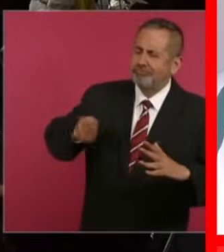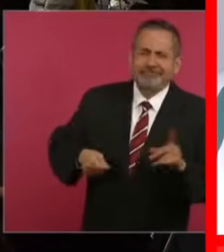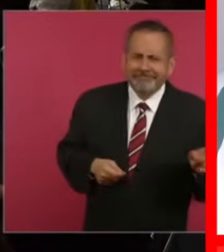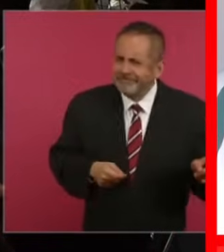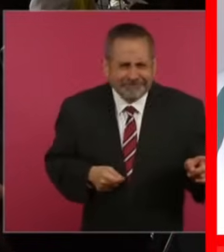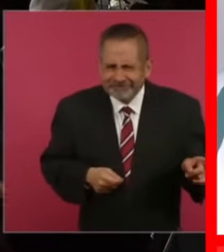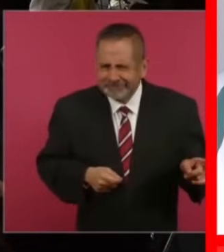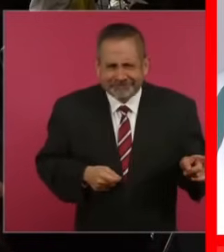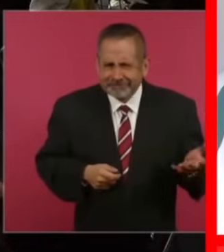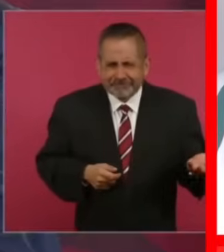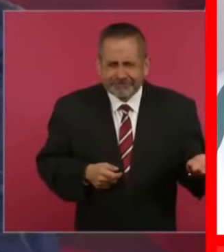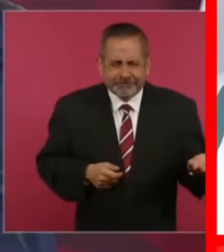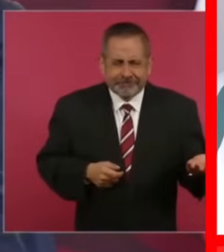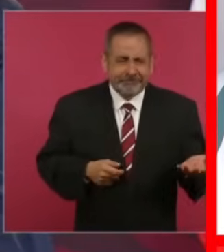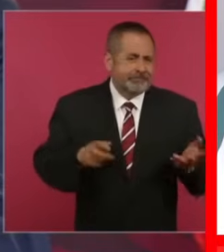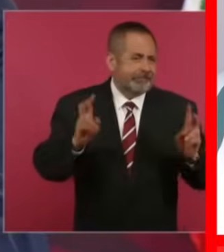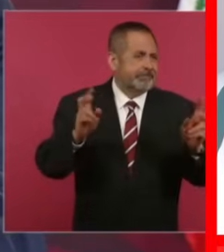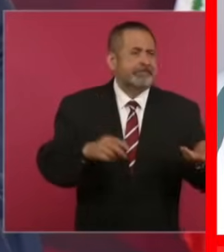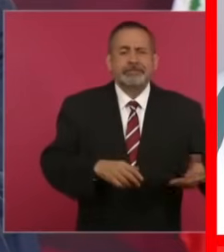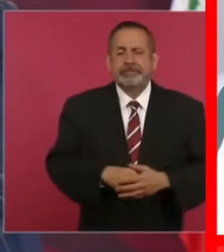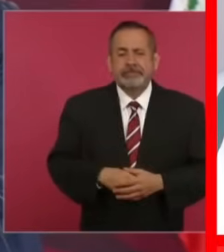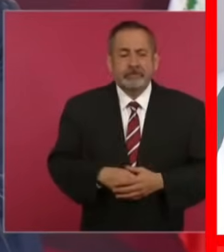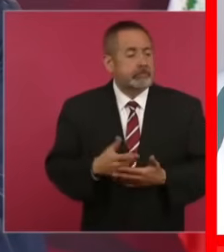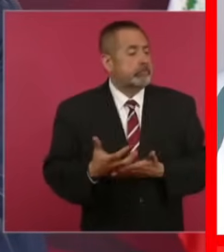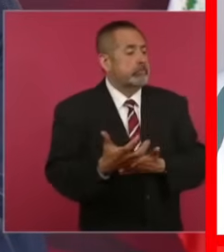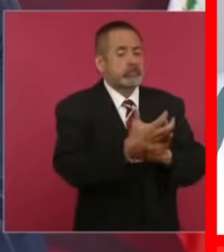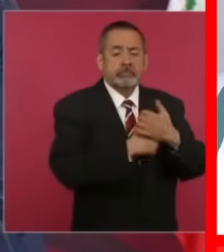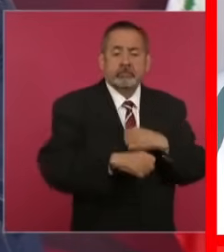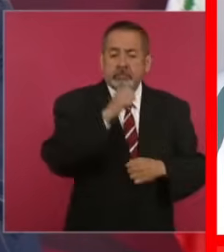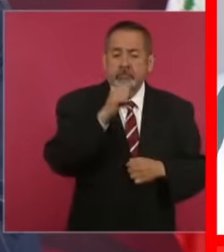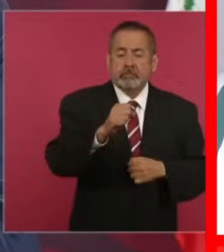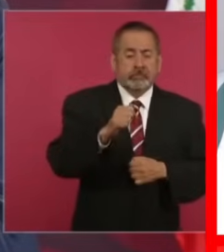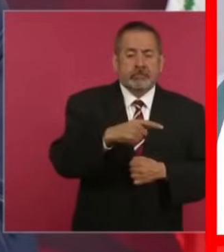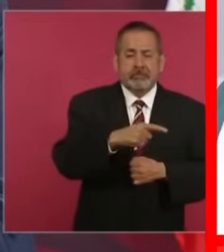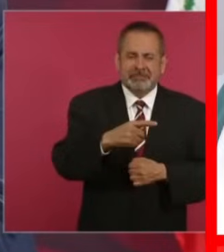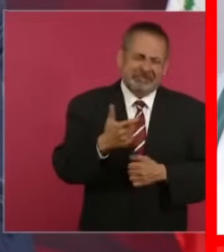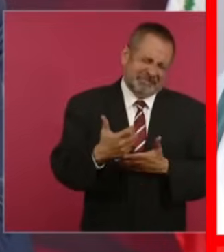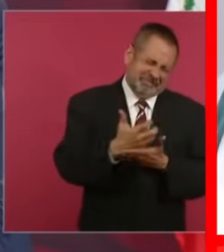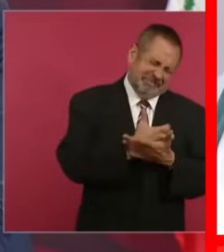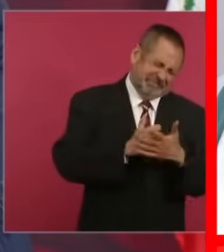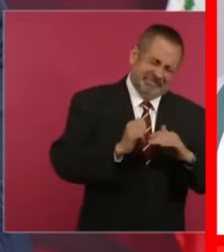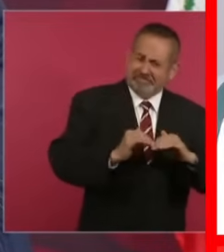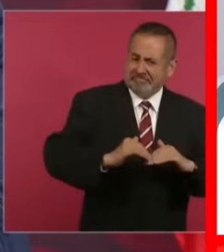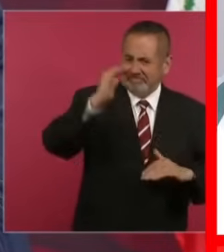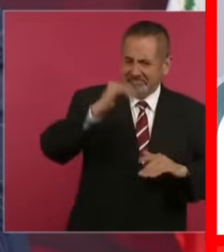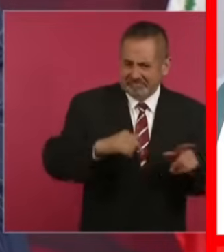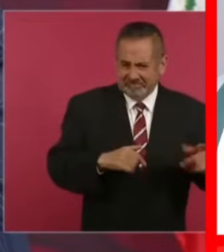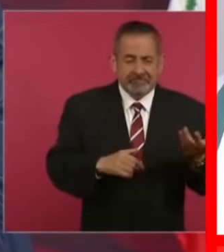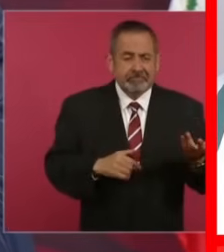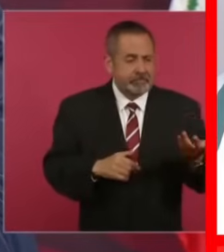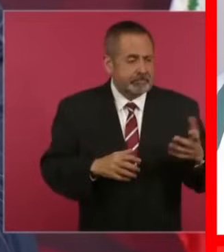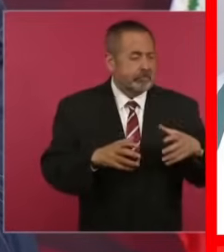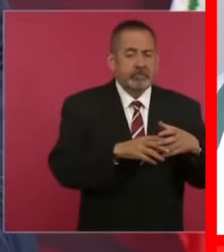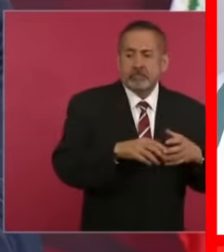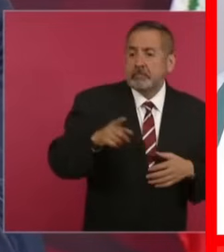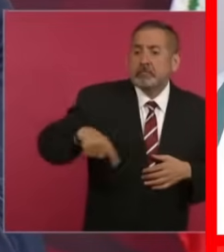justicia y gana sueldo elevadísimo que